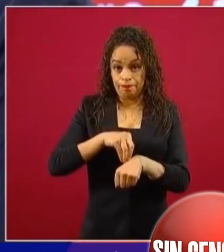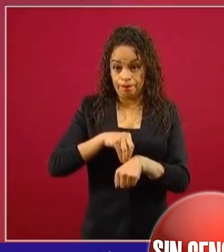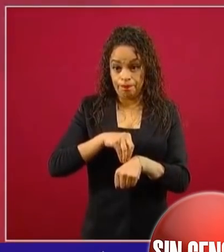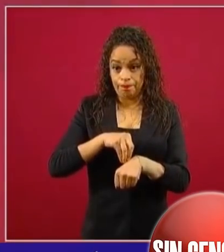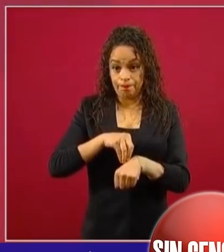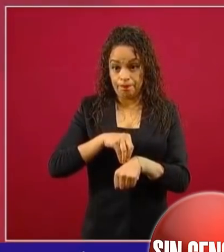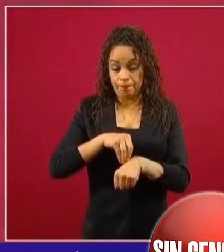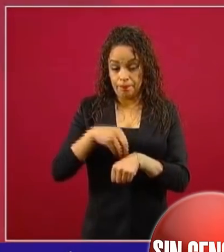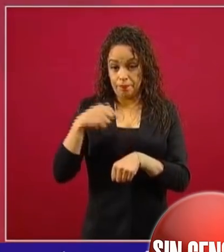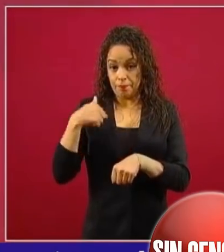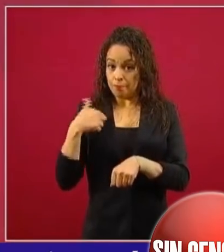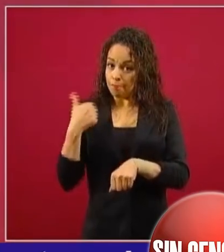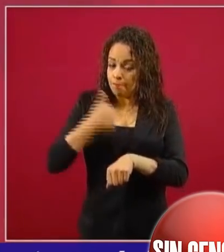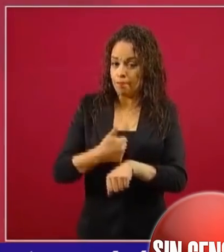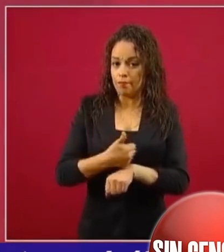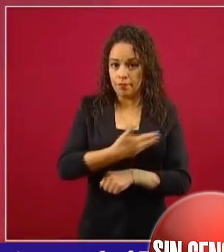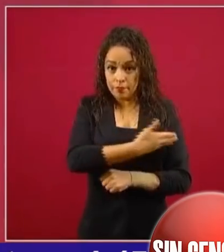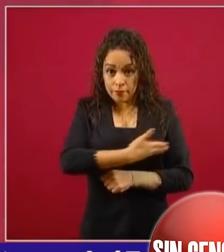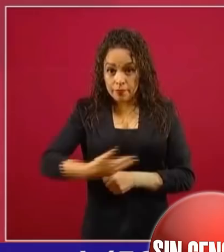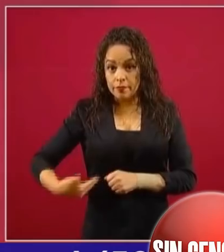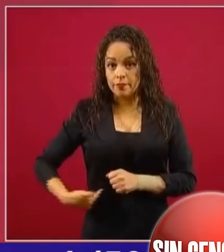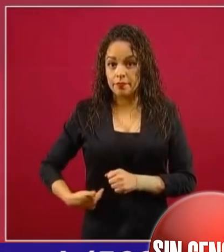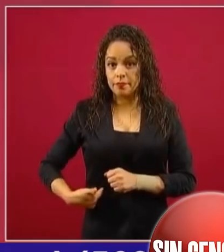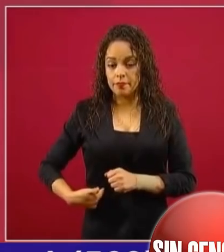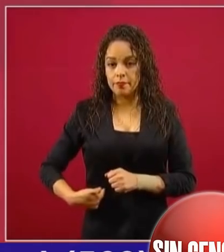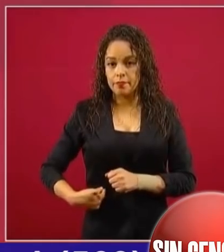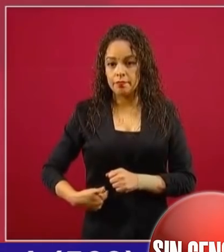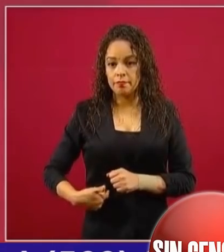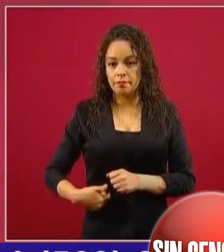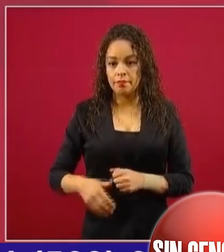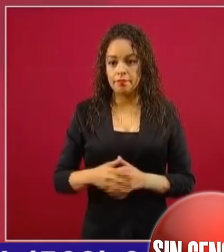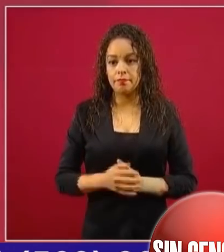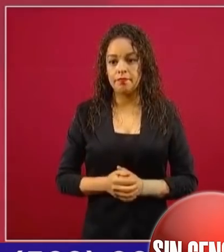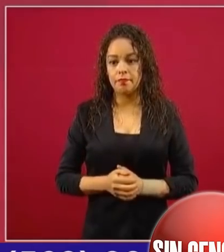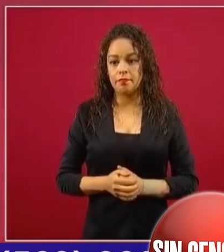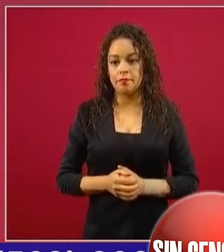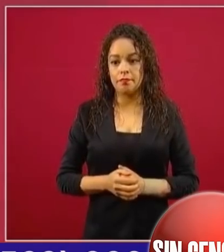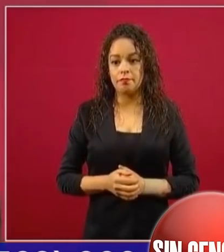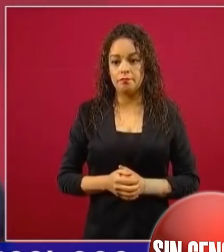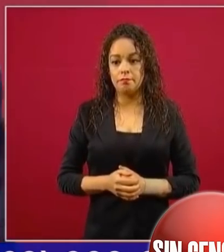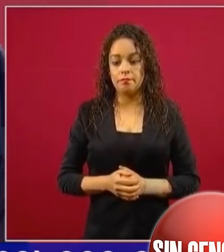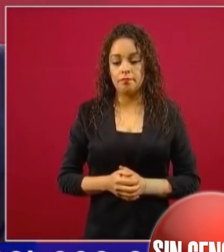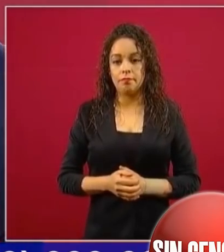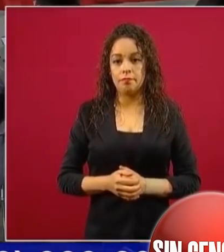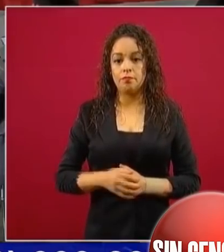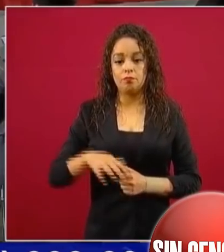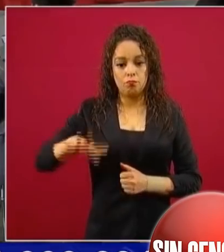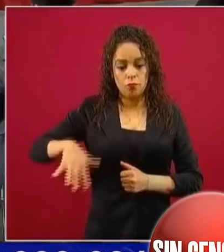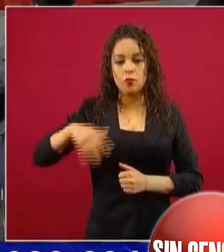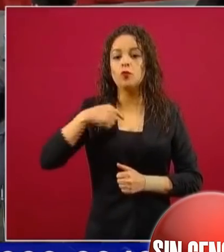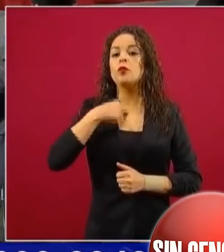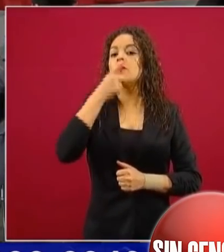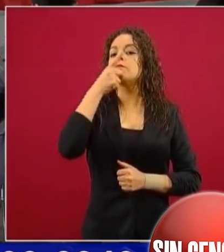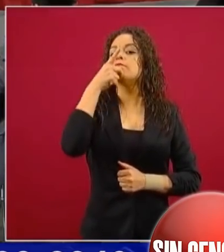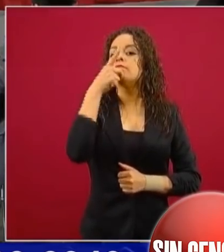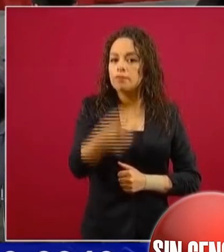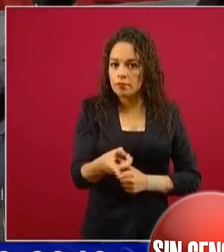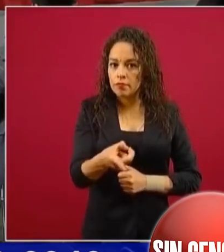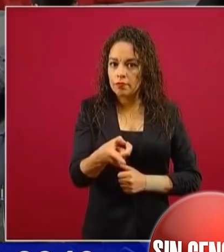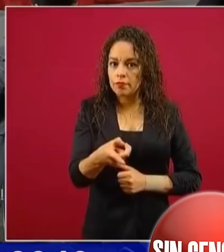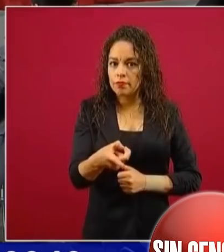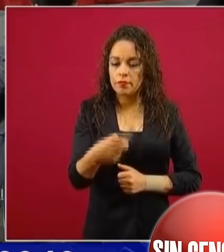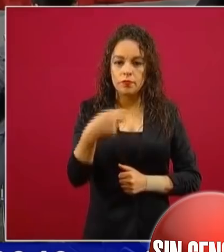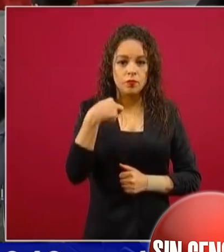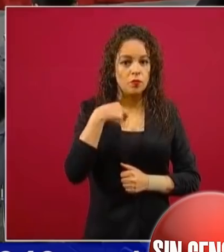dije que no iba yo a tolerar ningún acto de